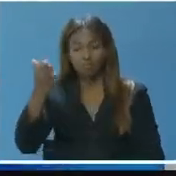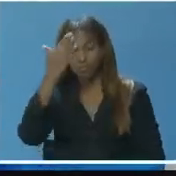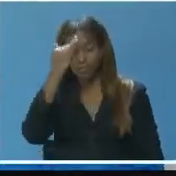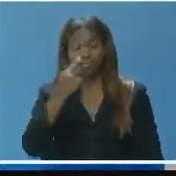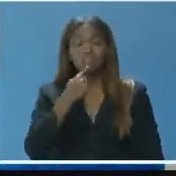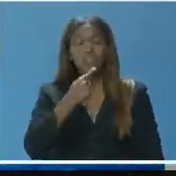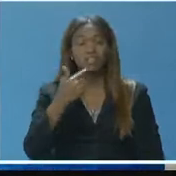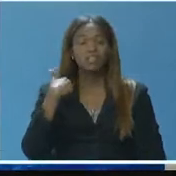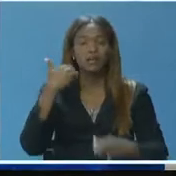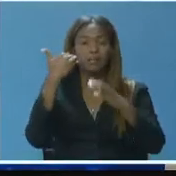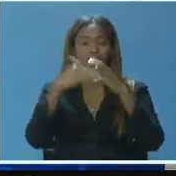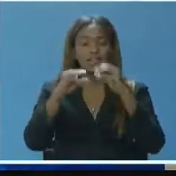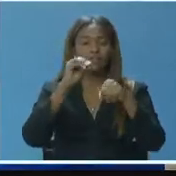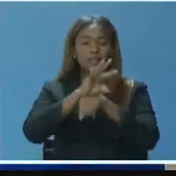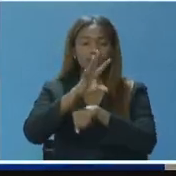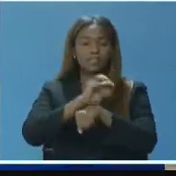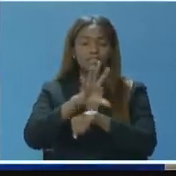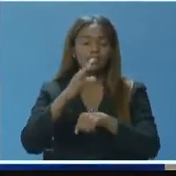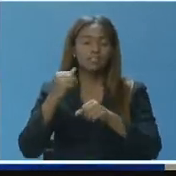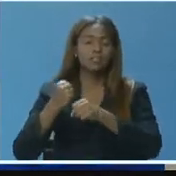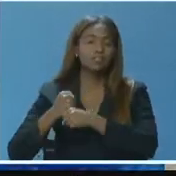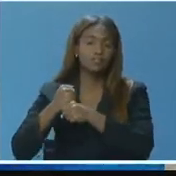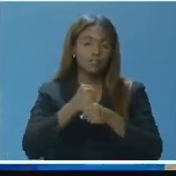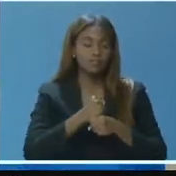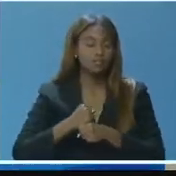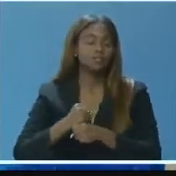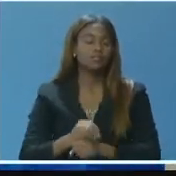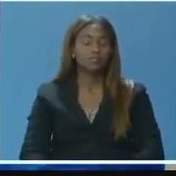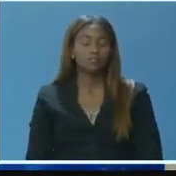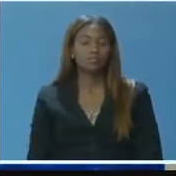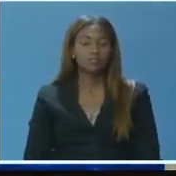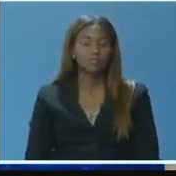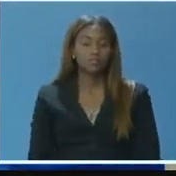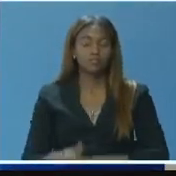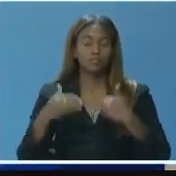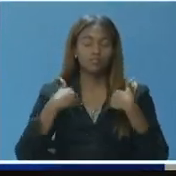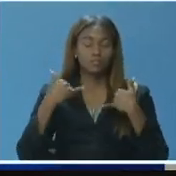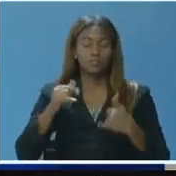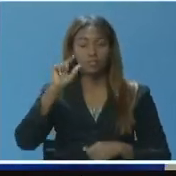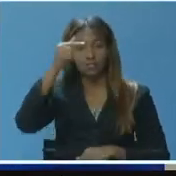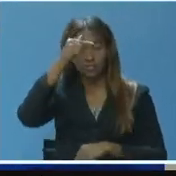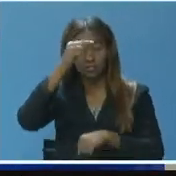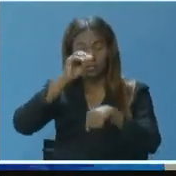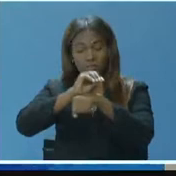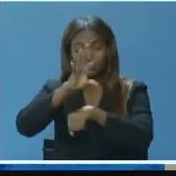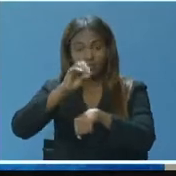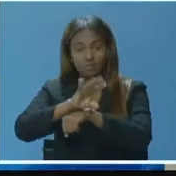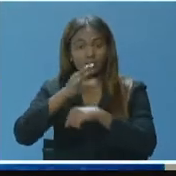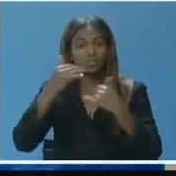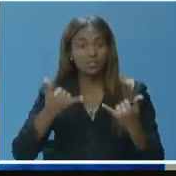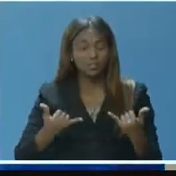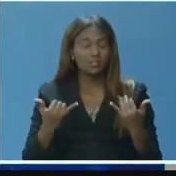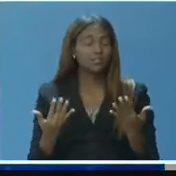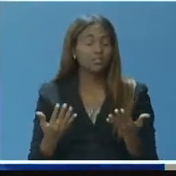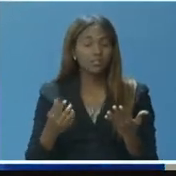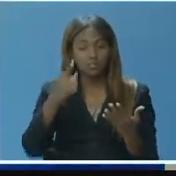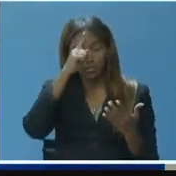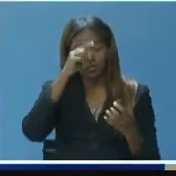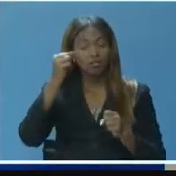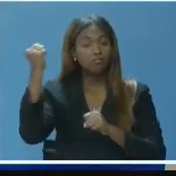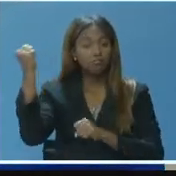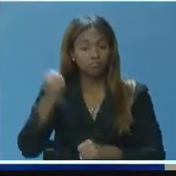manda un mensaje de seguridad jurídica. Hay un gobierno que está mandando un mensaje muy